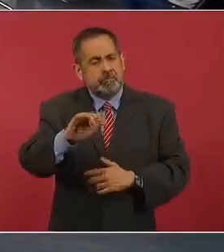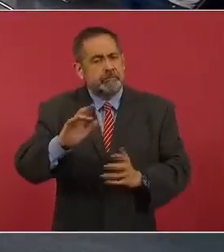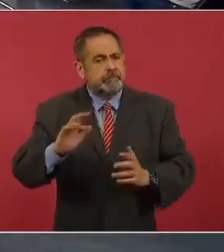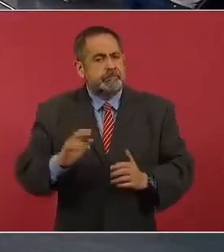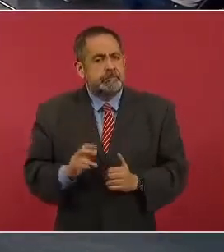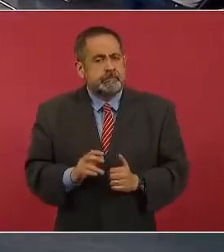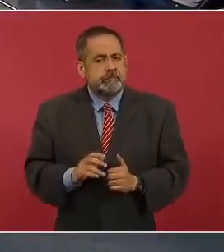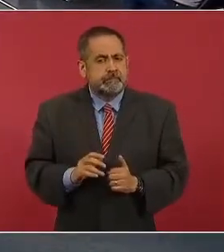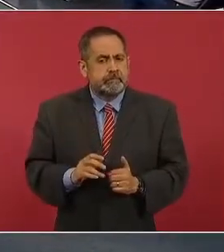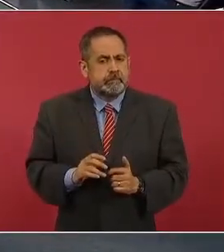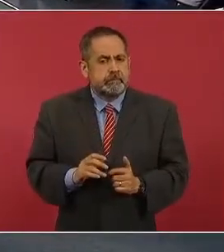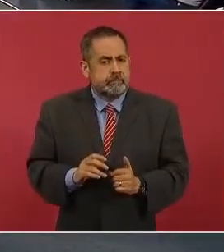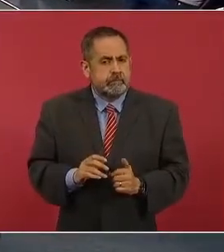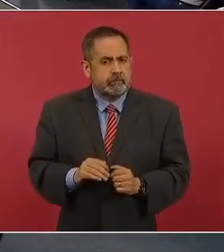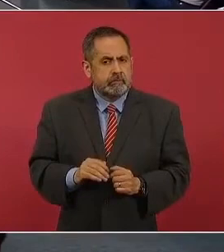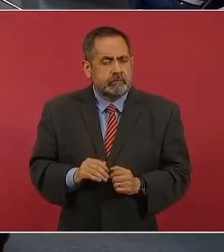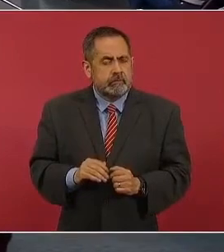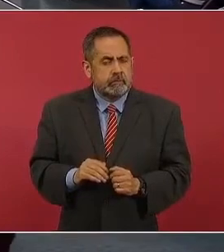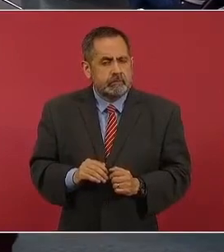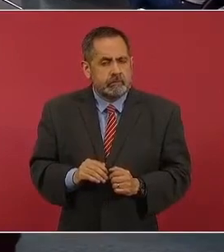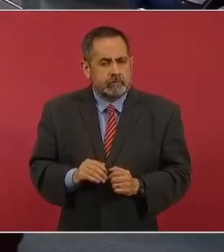porque